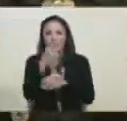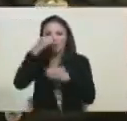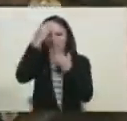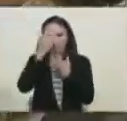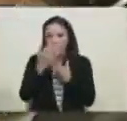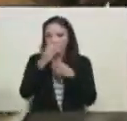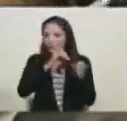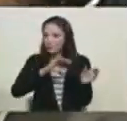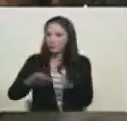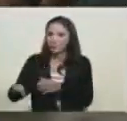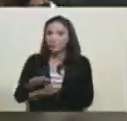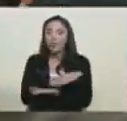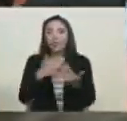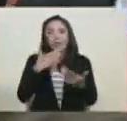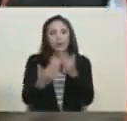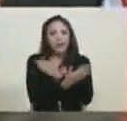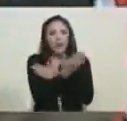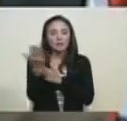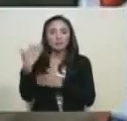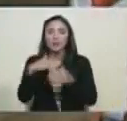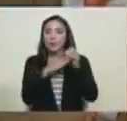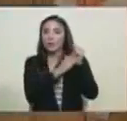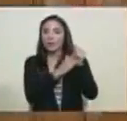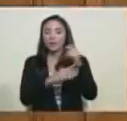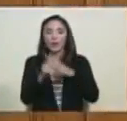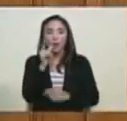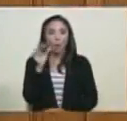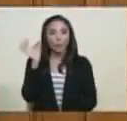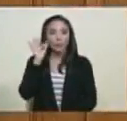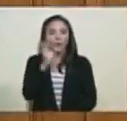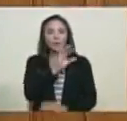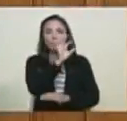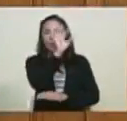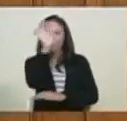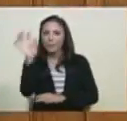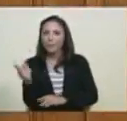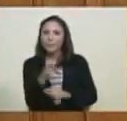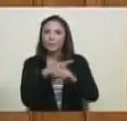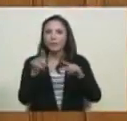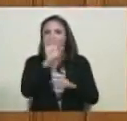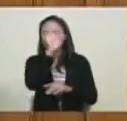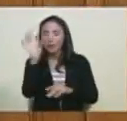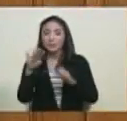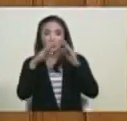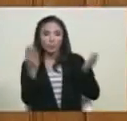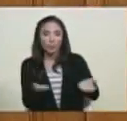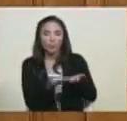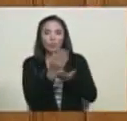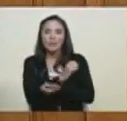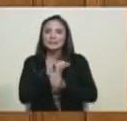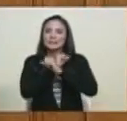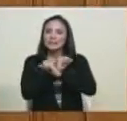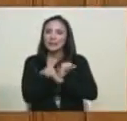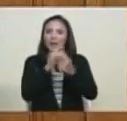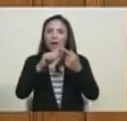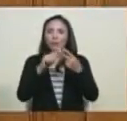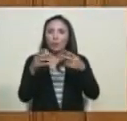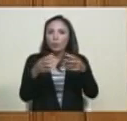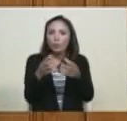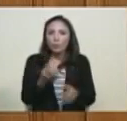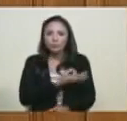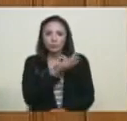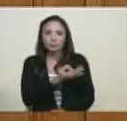Le doy las gracias a todos los líderes y lideresas del mundo, a los líderes de sindicatos, movimientos